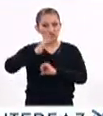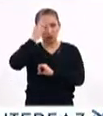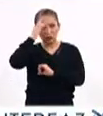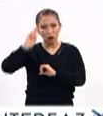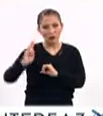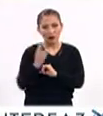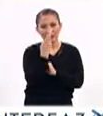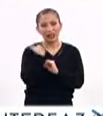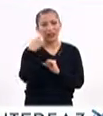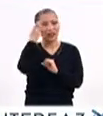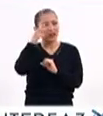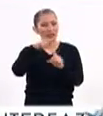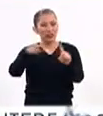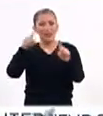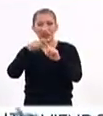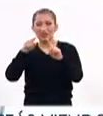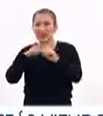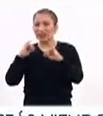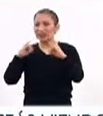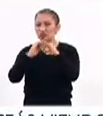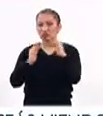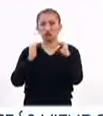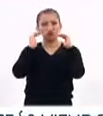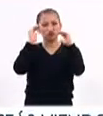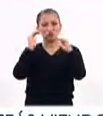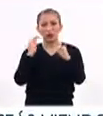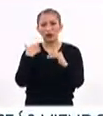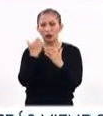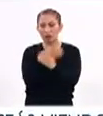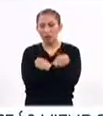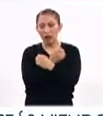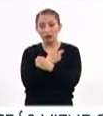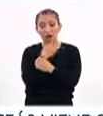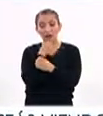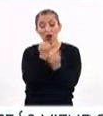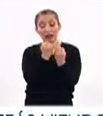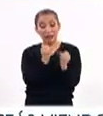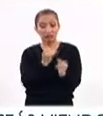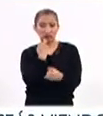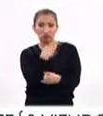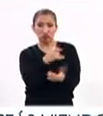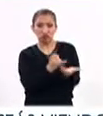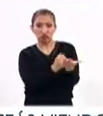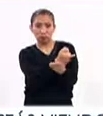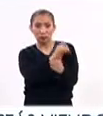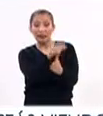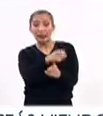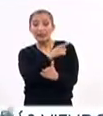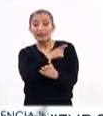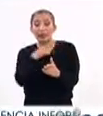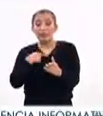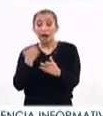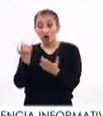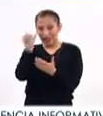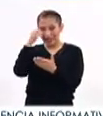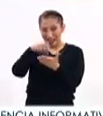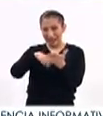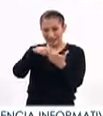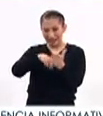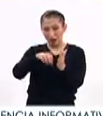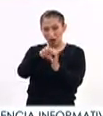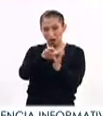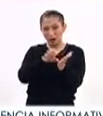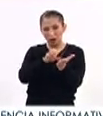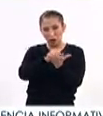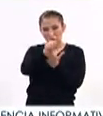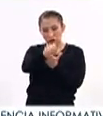y directores de instituciones de educación superior, se habló de la autonomía universitaria y la pertinencia de que con la iniciativa